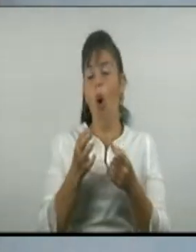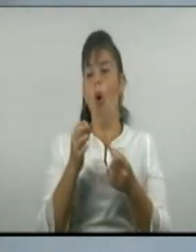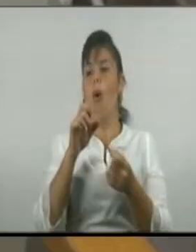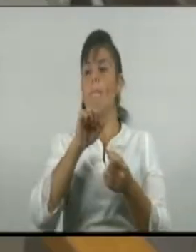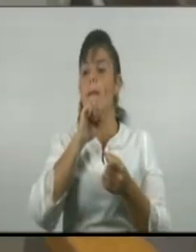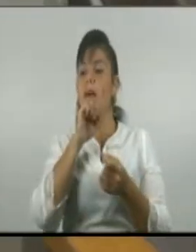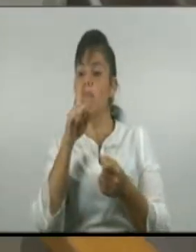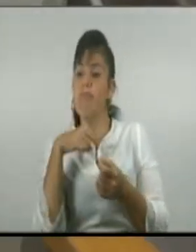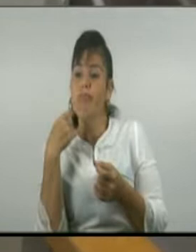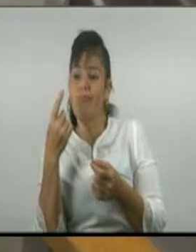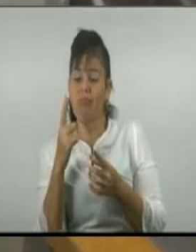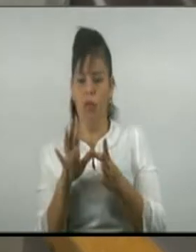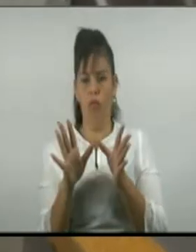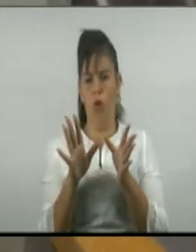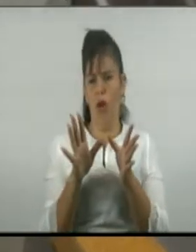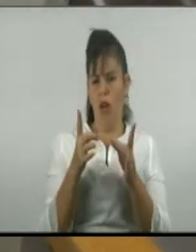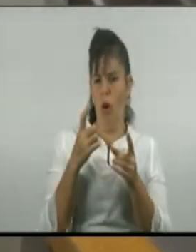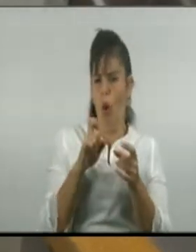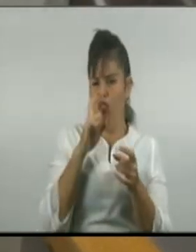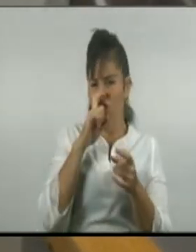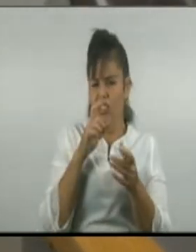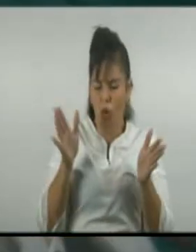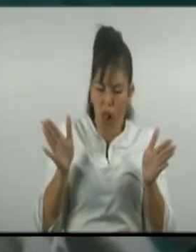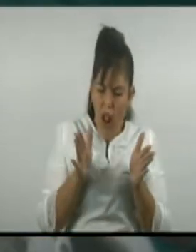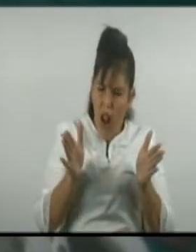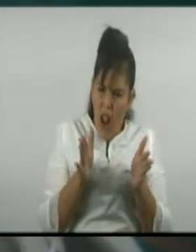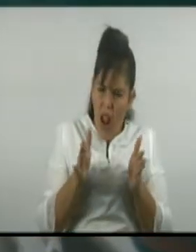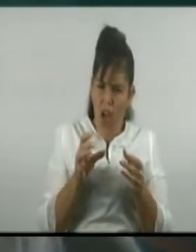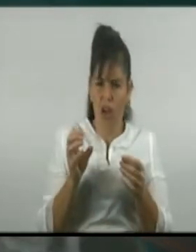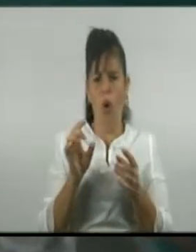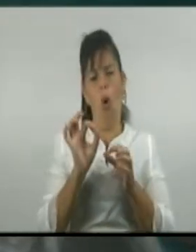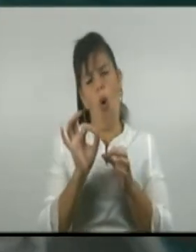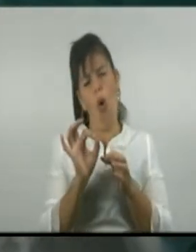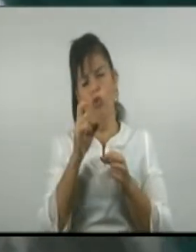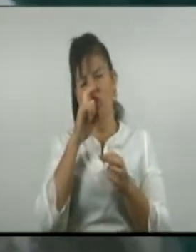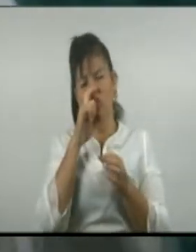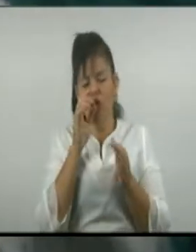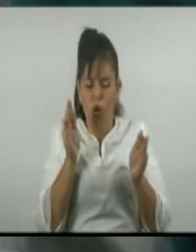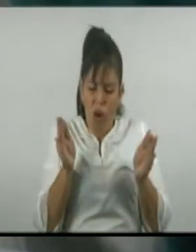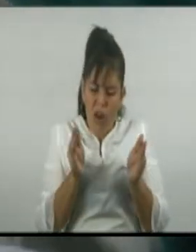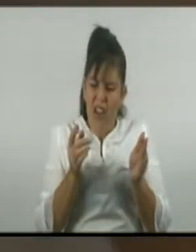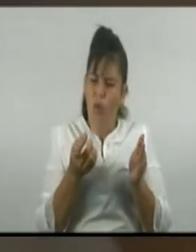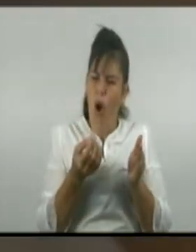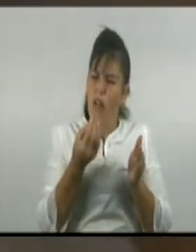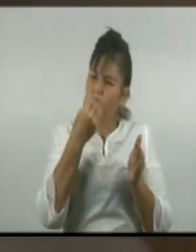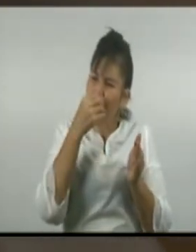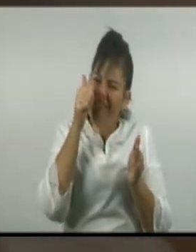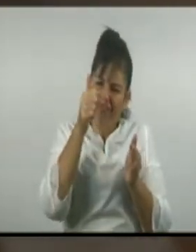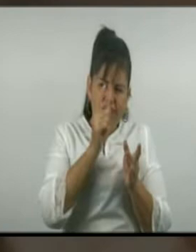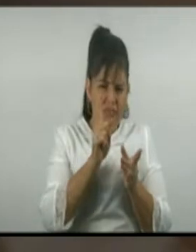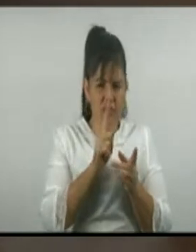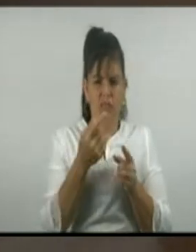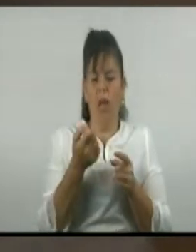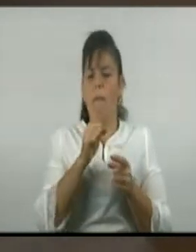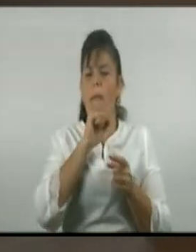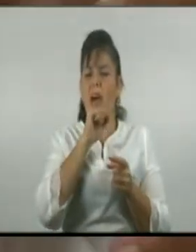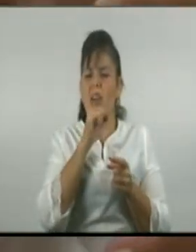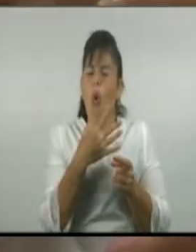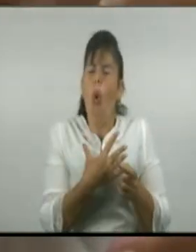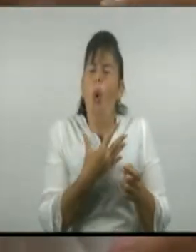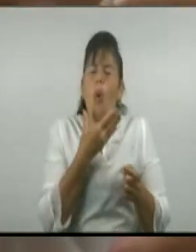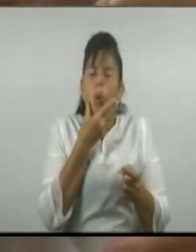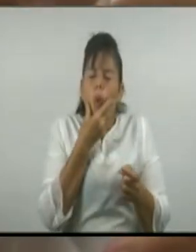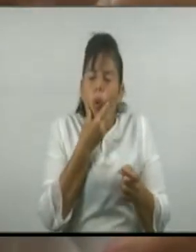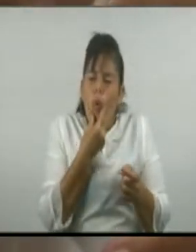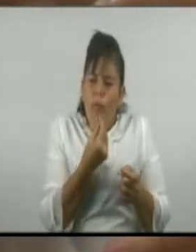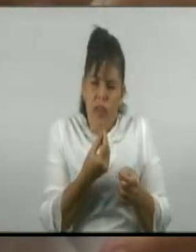o humano niños prematuros lactantes y niños pequeños mal nutridos madres adolescentes y sus